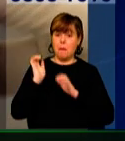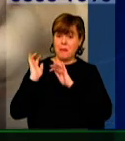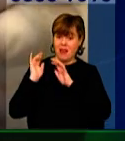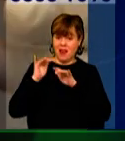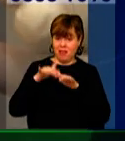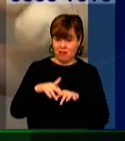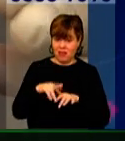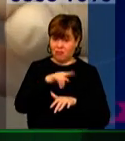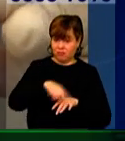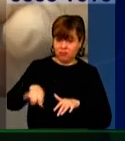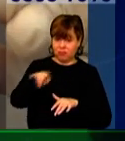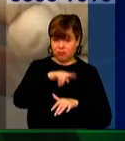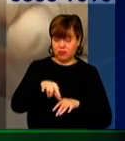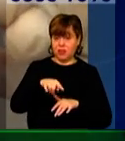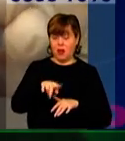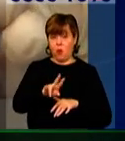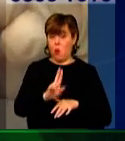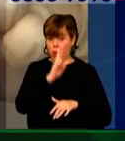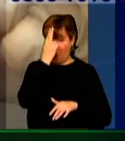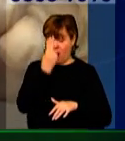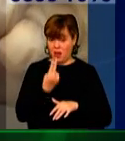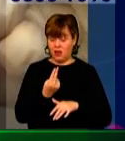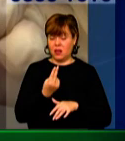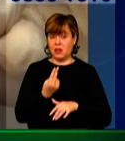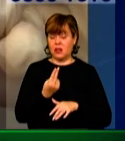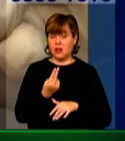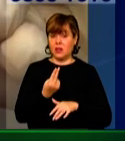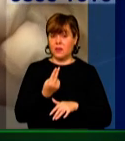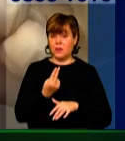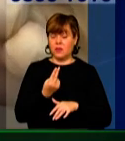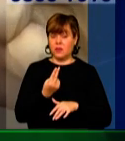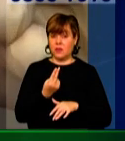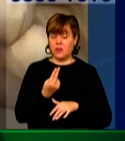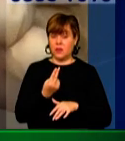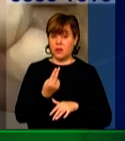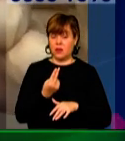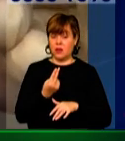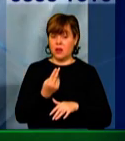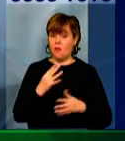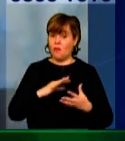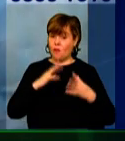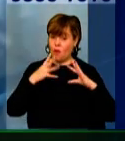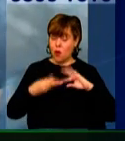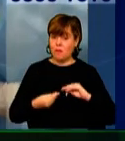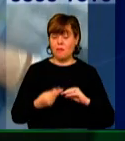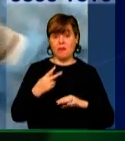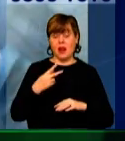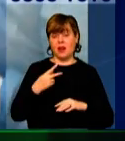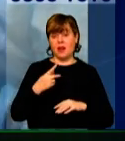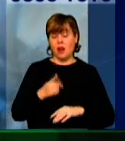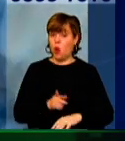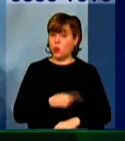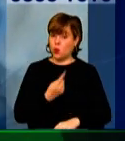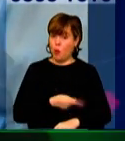migrantes hacia Uruguay, Uruguay es en forma clásica un país